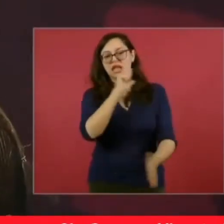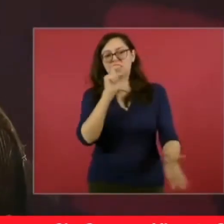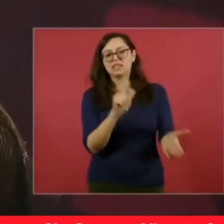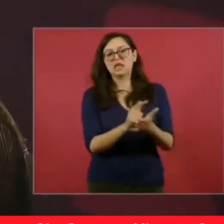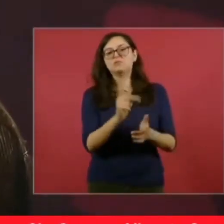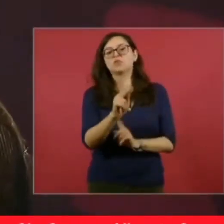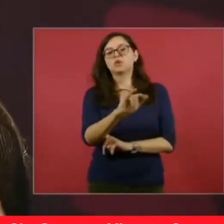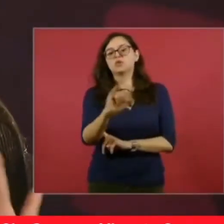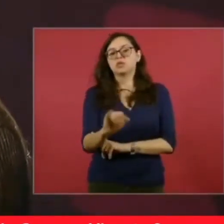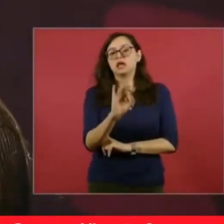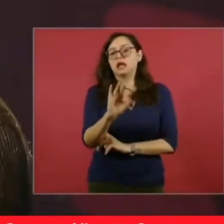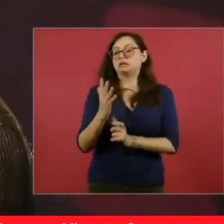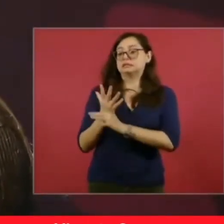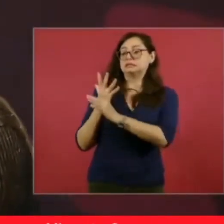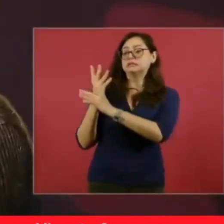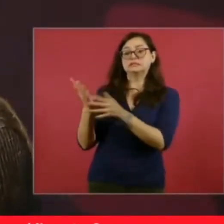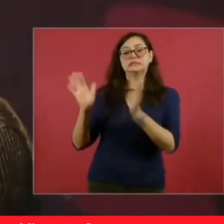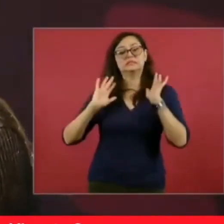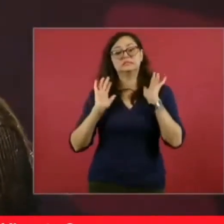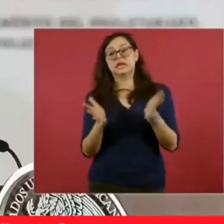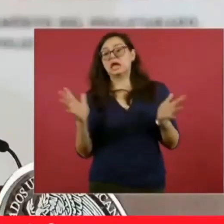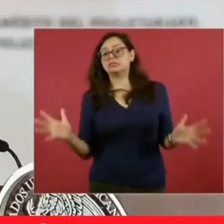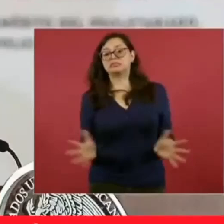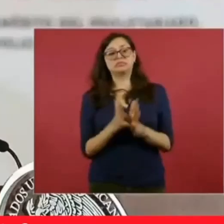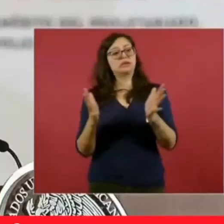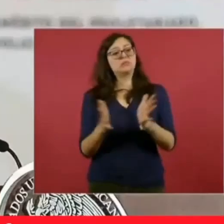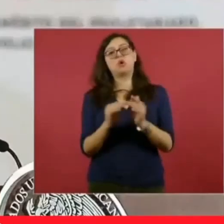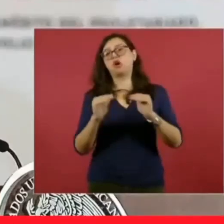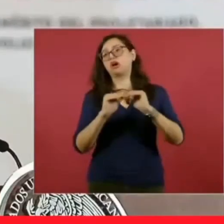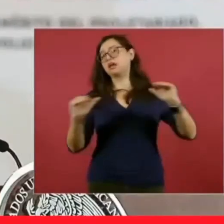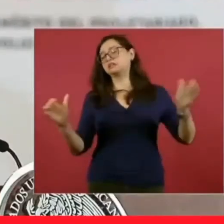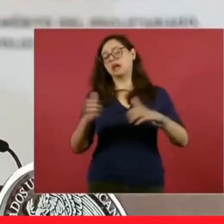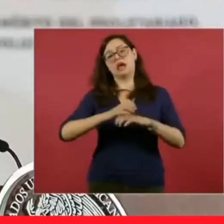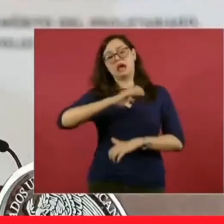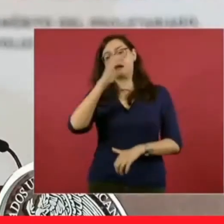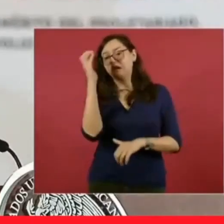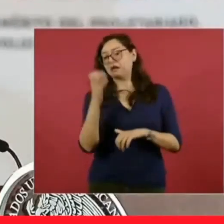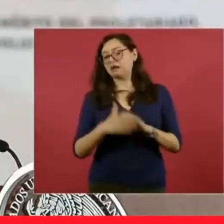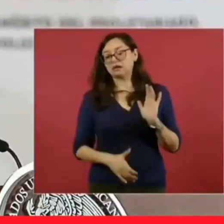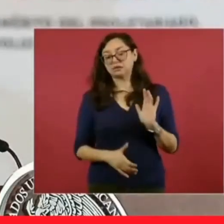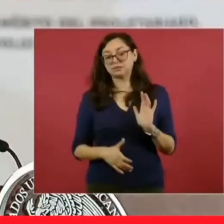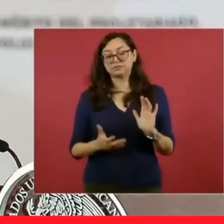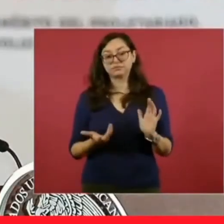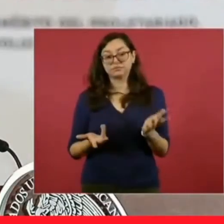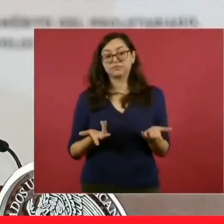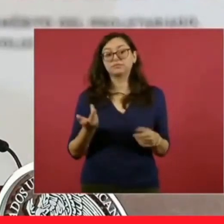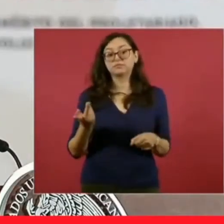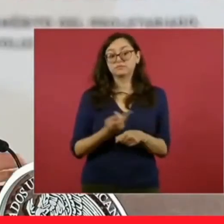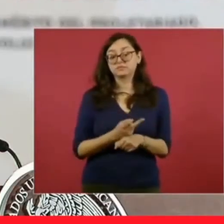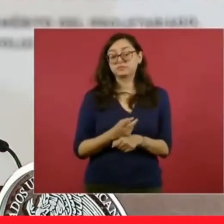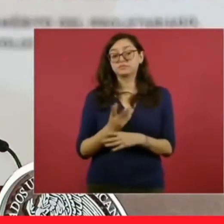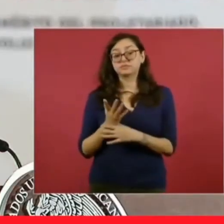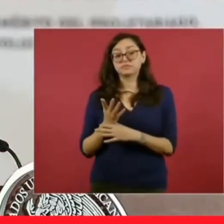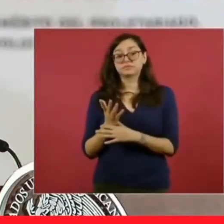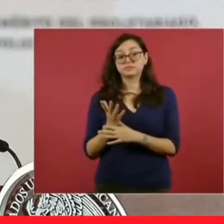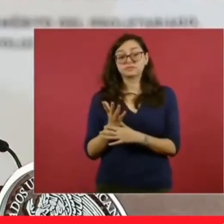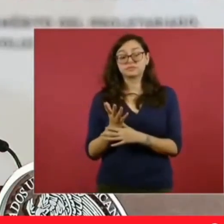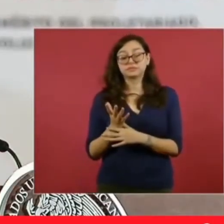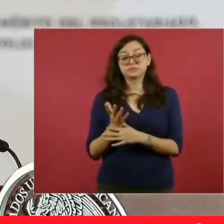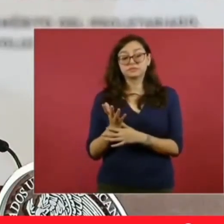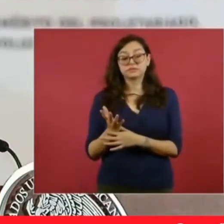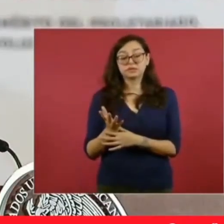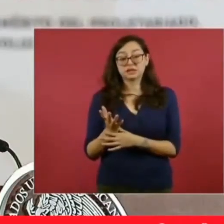del desastre. El expresidente Zedillo provocó una polémica en la que salió a relucir cómo dio un golpe al